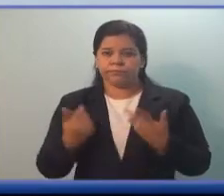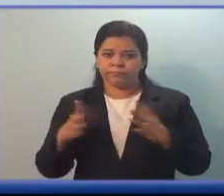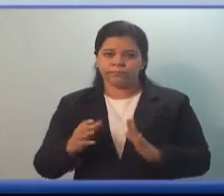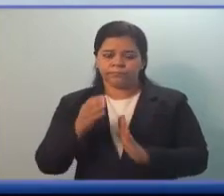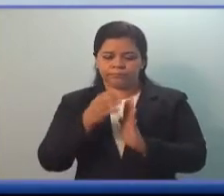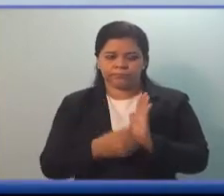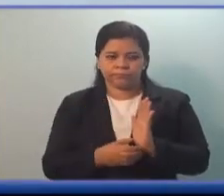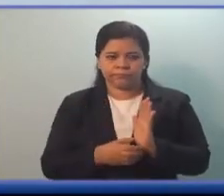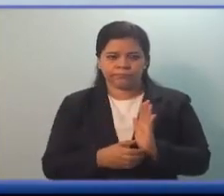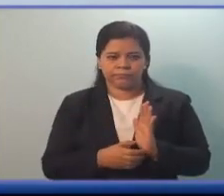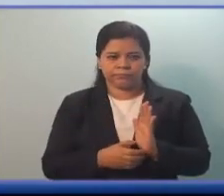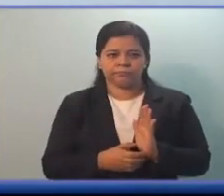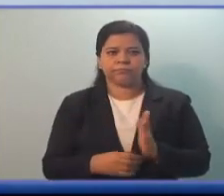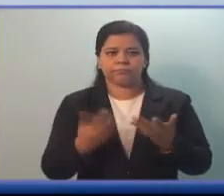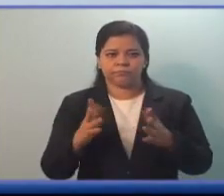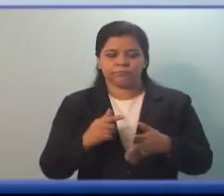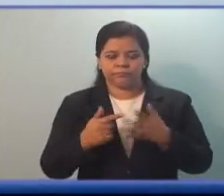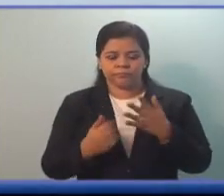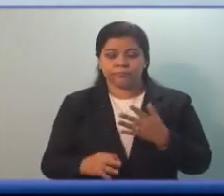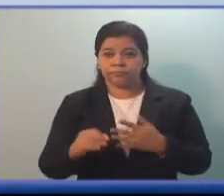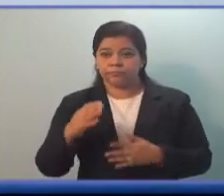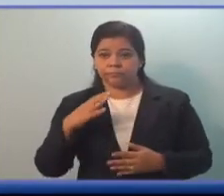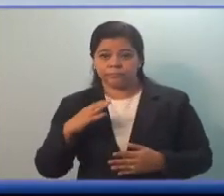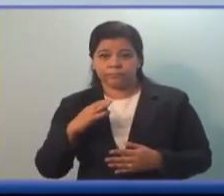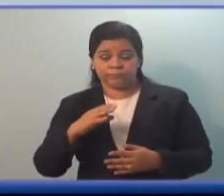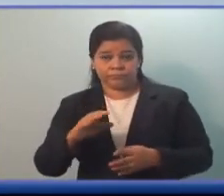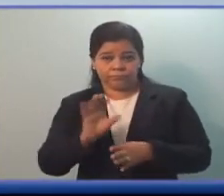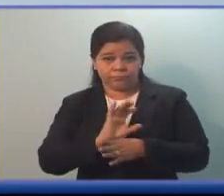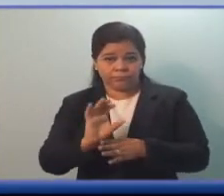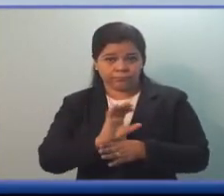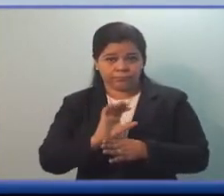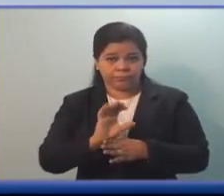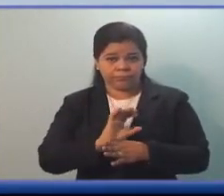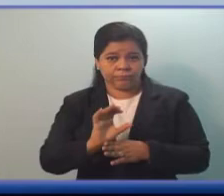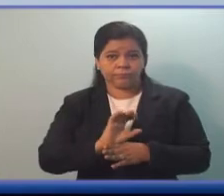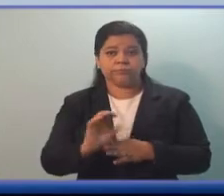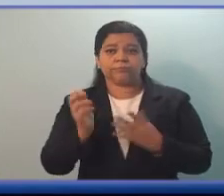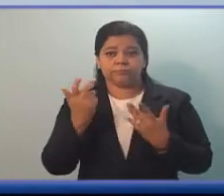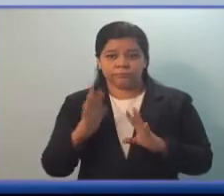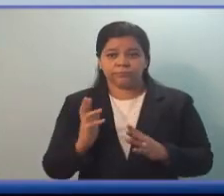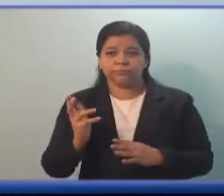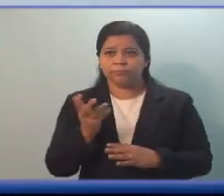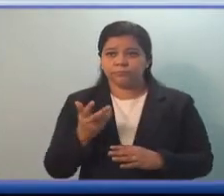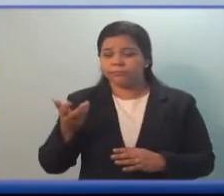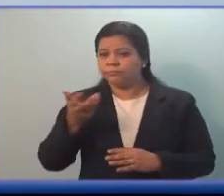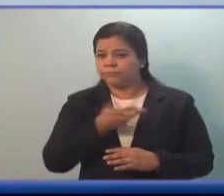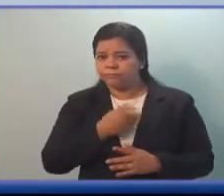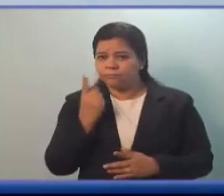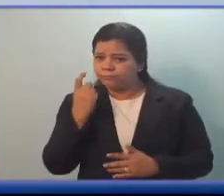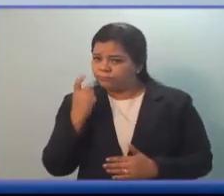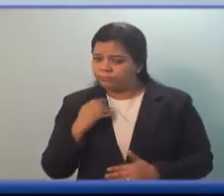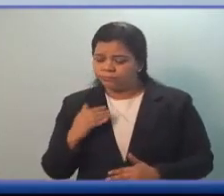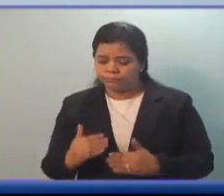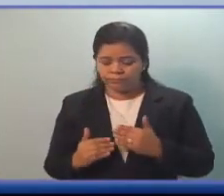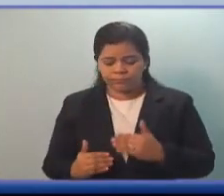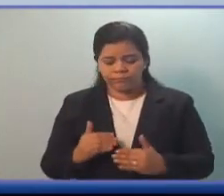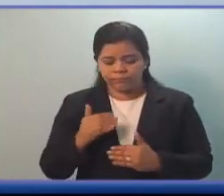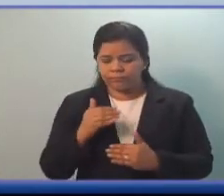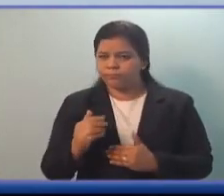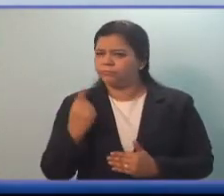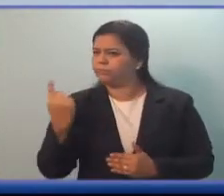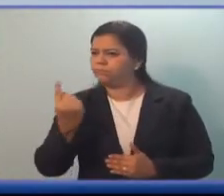infracciones, por ejemplo, la ley de la carrera judicial, usted va a revisar que tenemos todavía un procedimiento, no